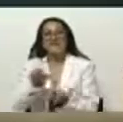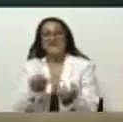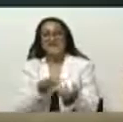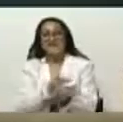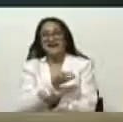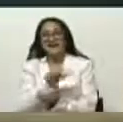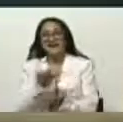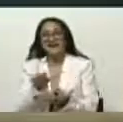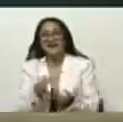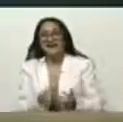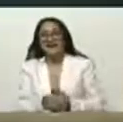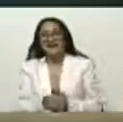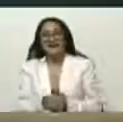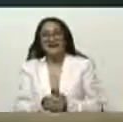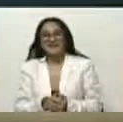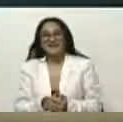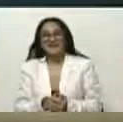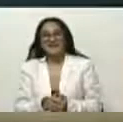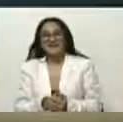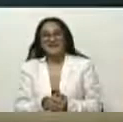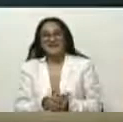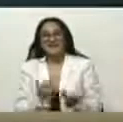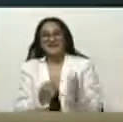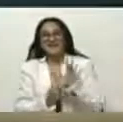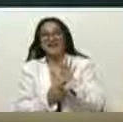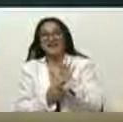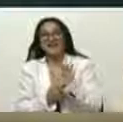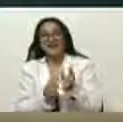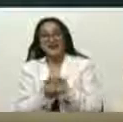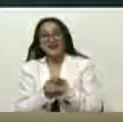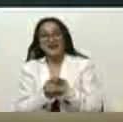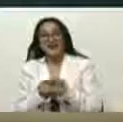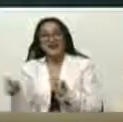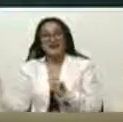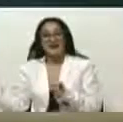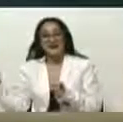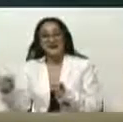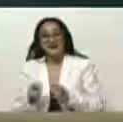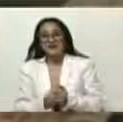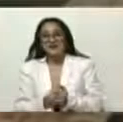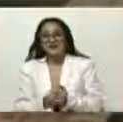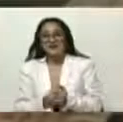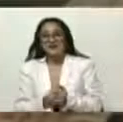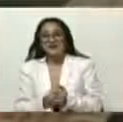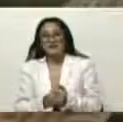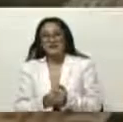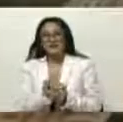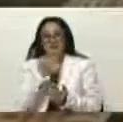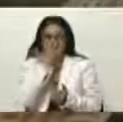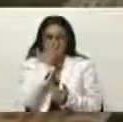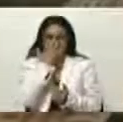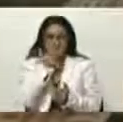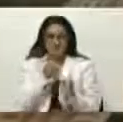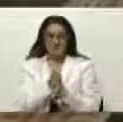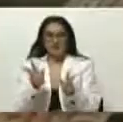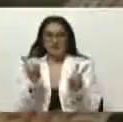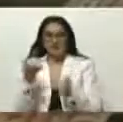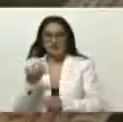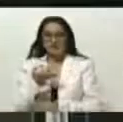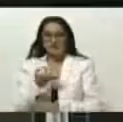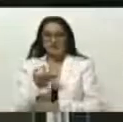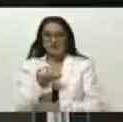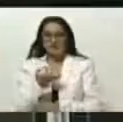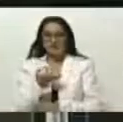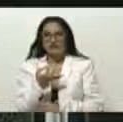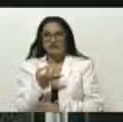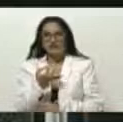Si la tarjeta de presentación existiera, le daría varias vueltas el nombre, ¿no? Pero coloquialmente se ha hablado de la Comisión de la Verdad Histórica. Sé que hablar